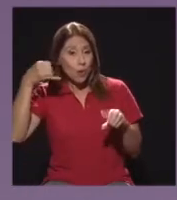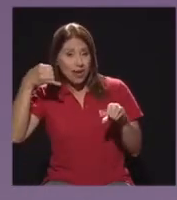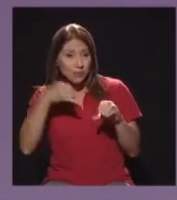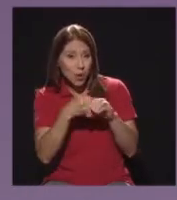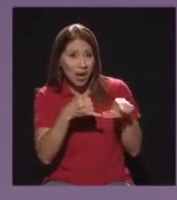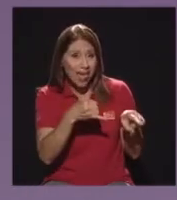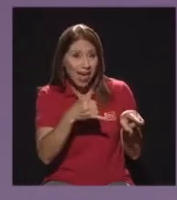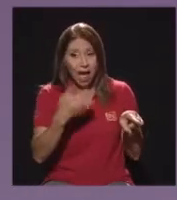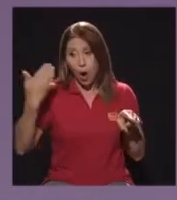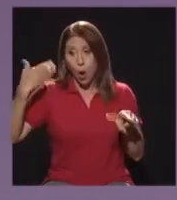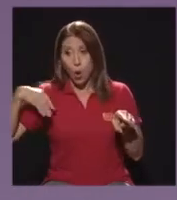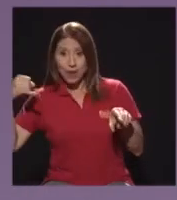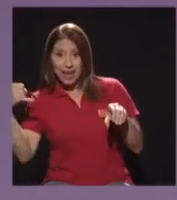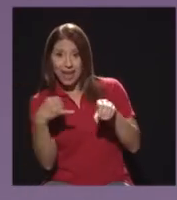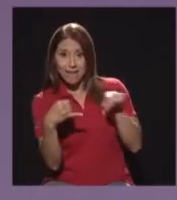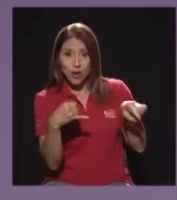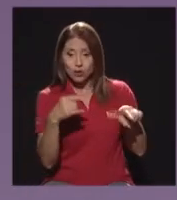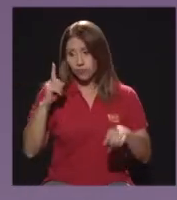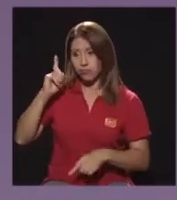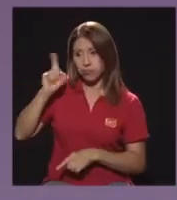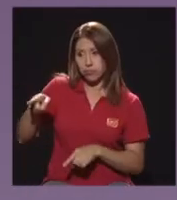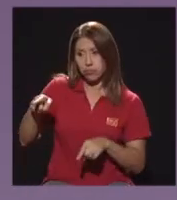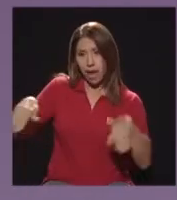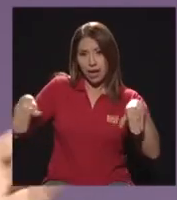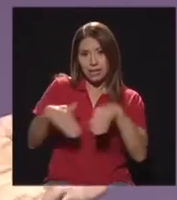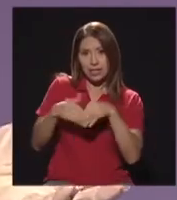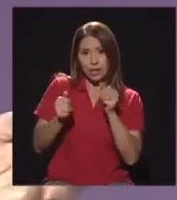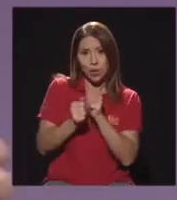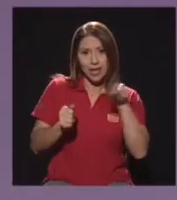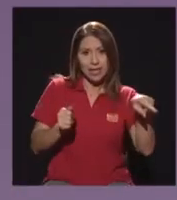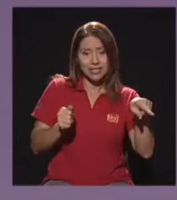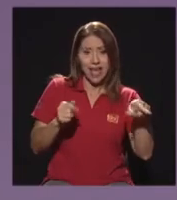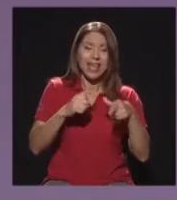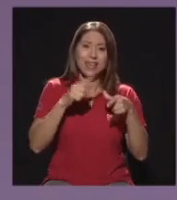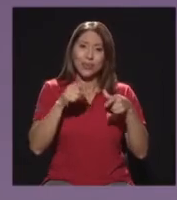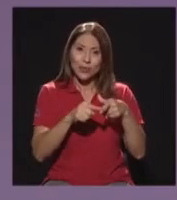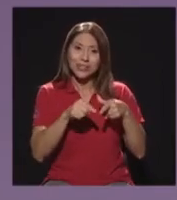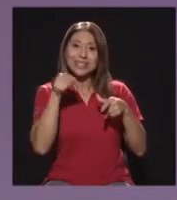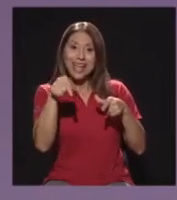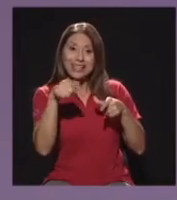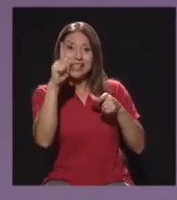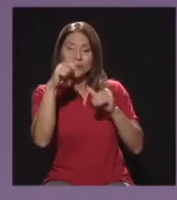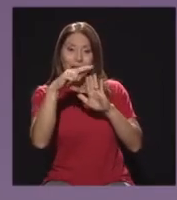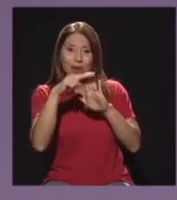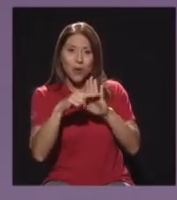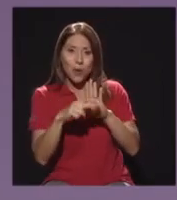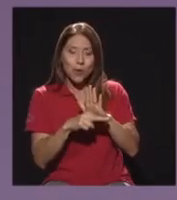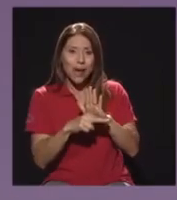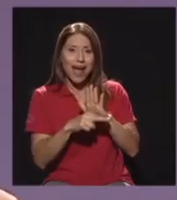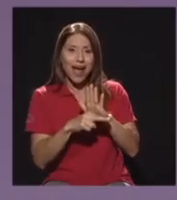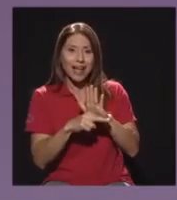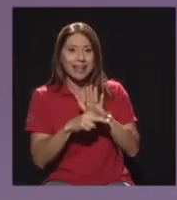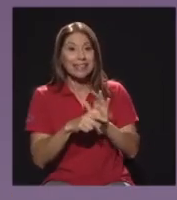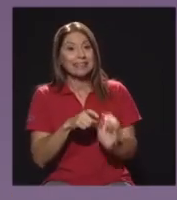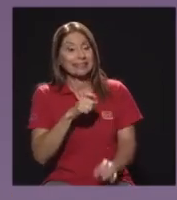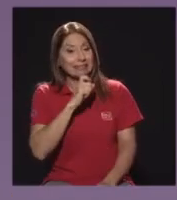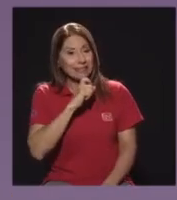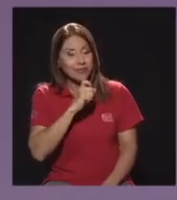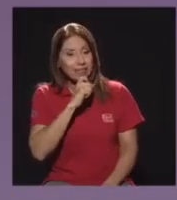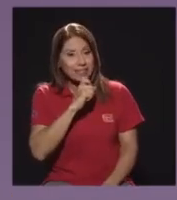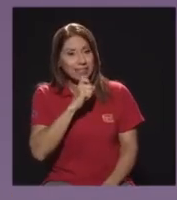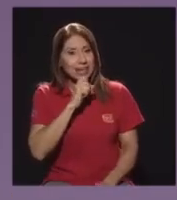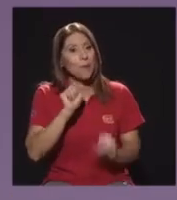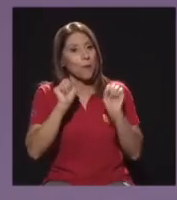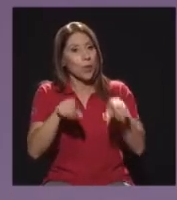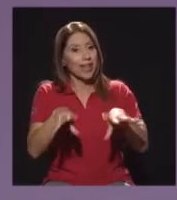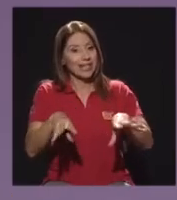obliga al violador a casarse con ella entonces esa es una norma que efectivamente difícil sería poder éste